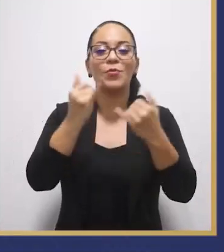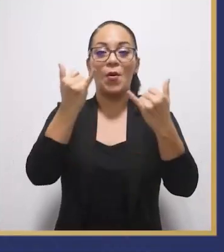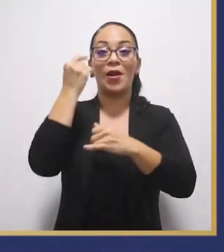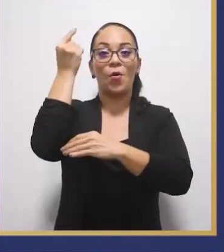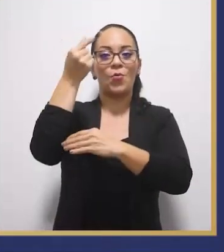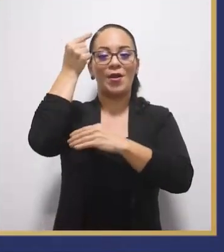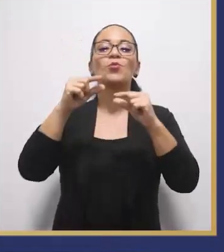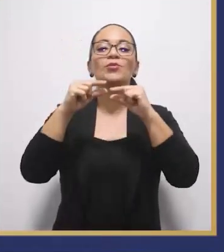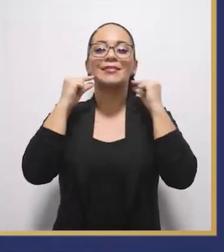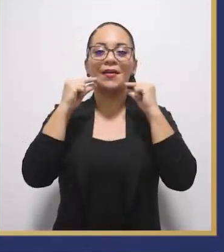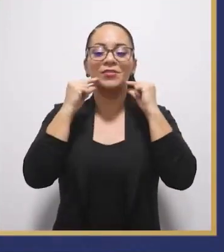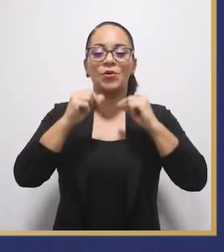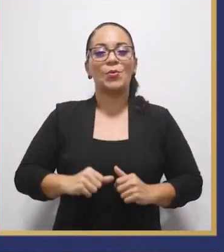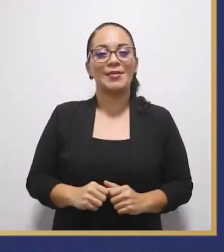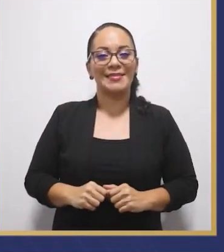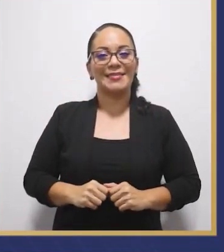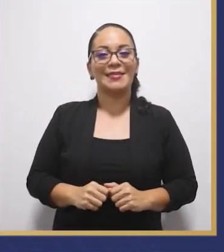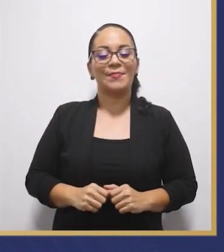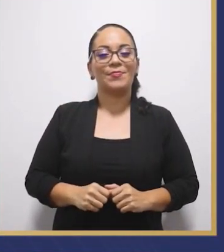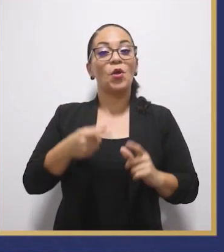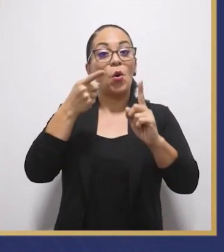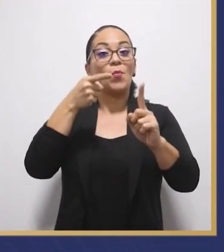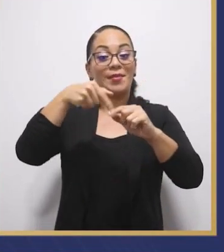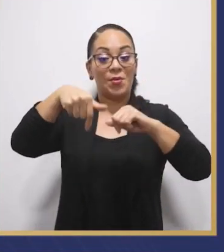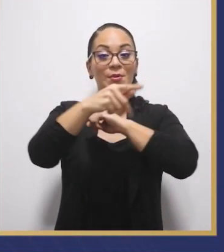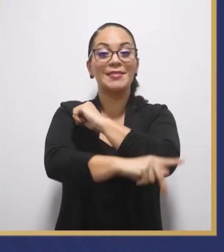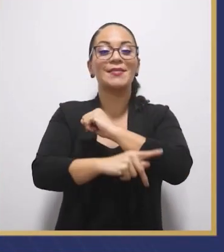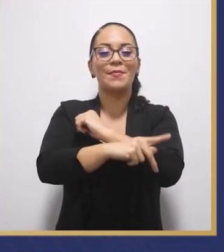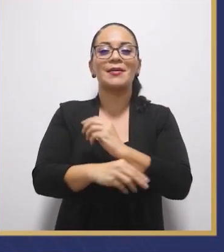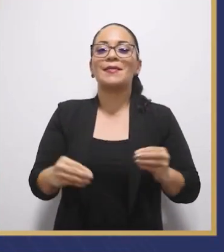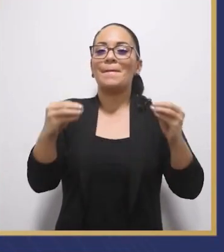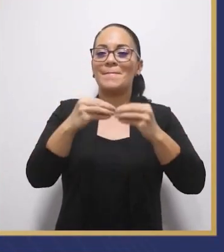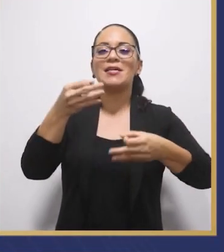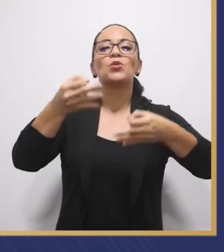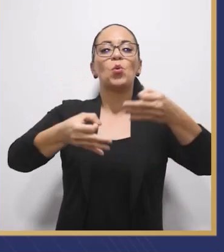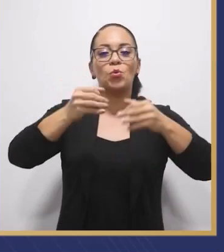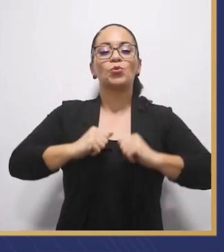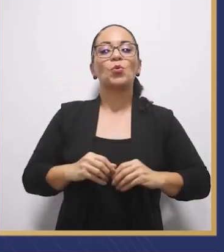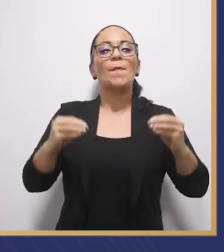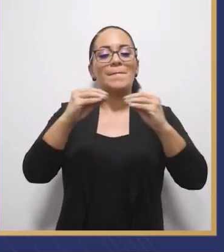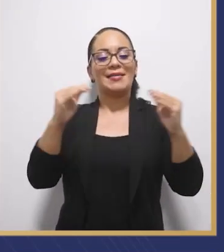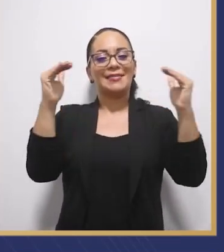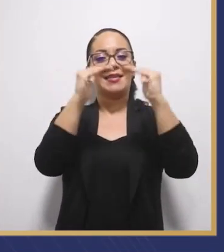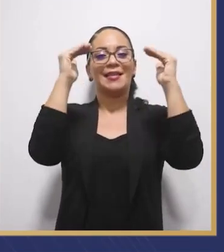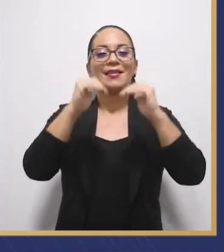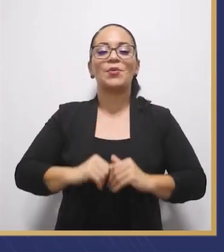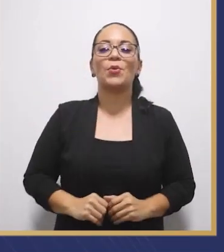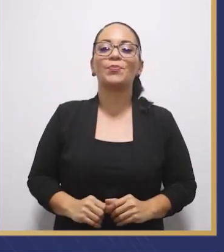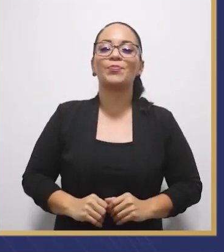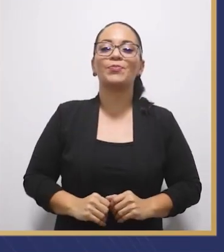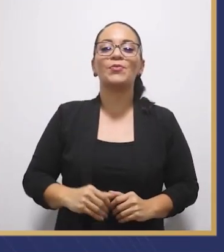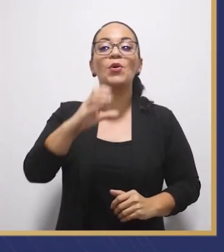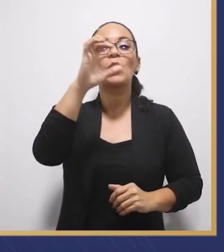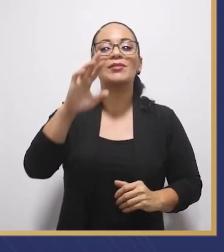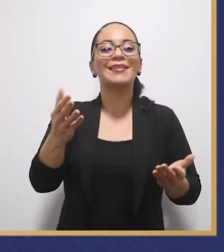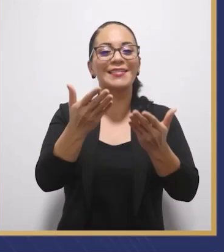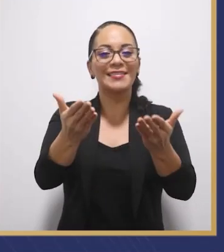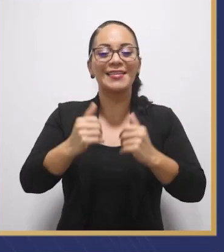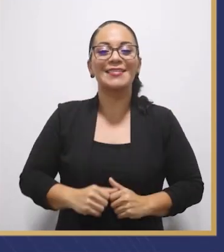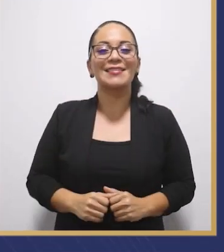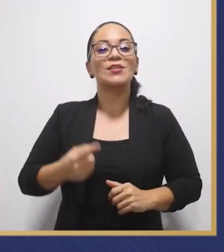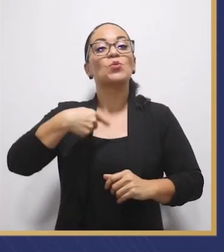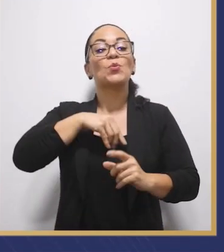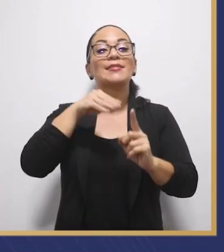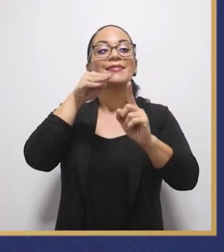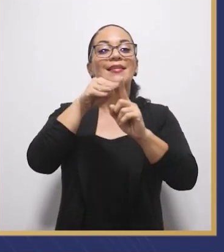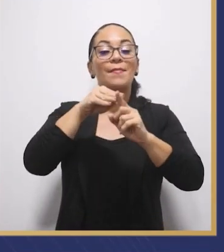administración Chávez Robles para que este país sea más justo y más equitativo. Compatriotas, nuestra